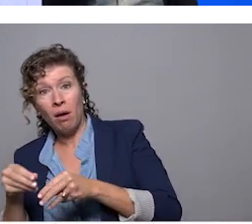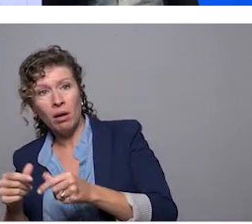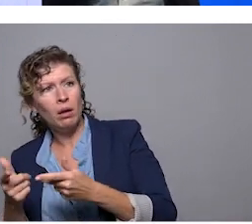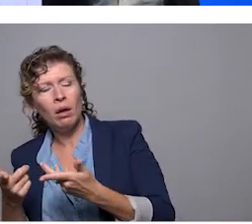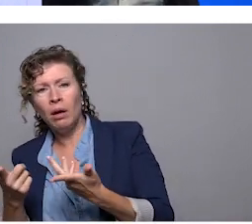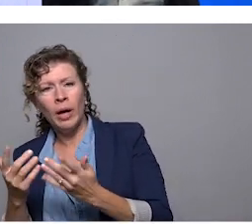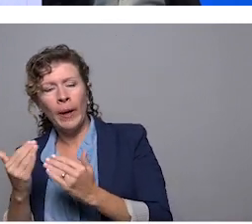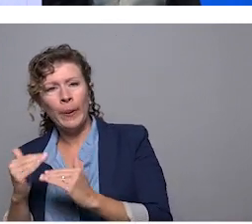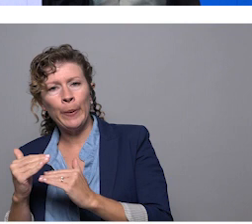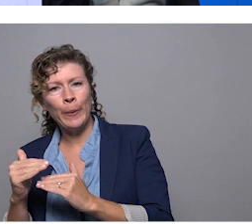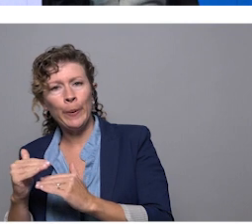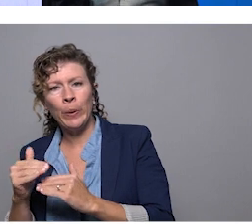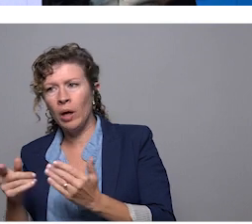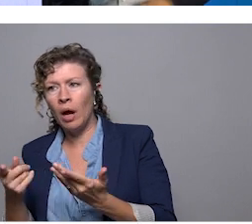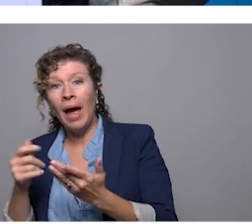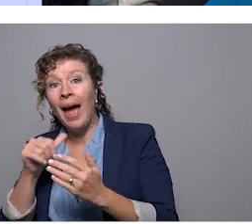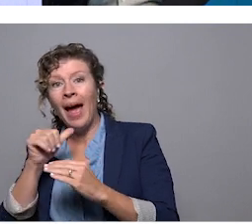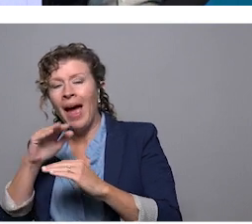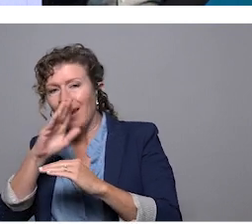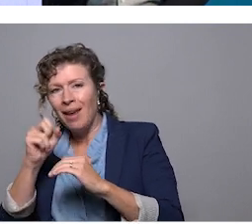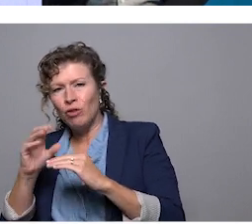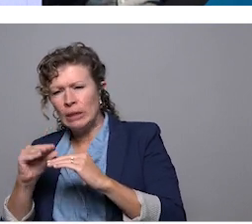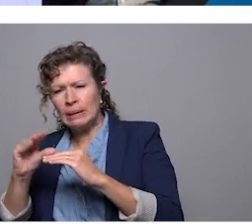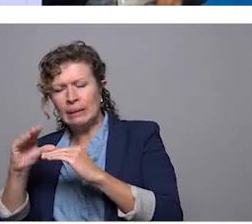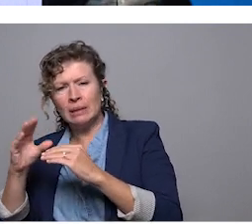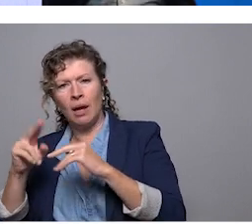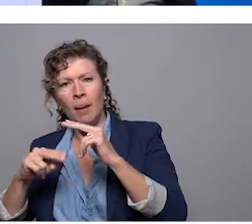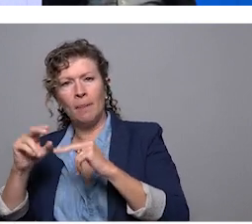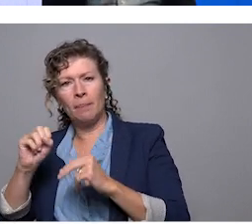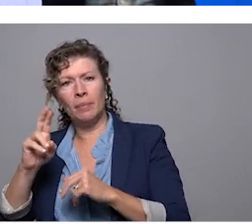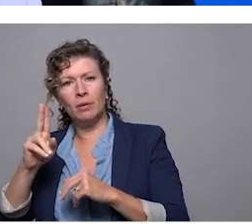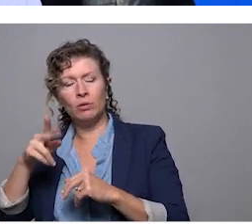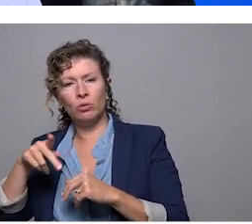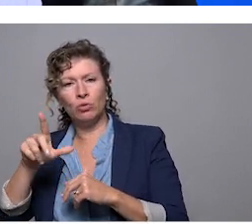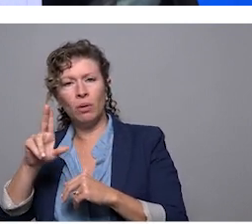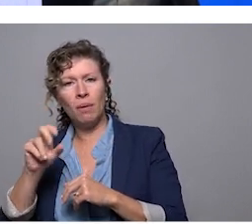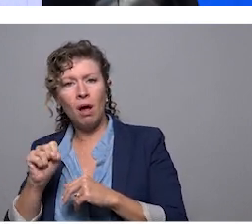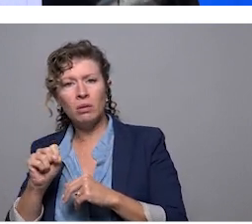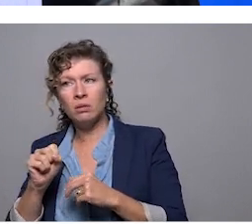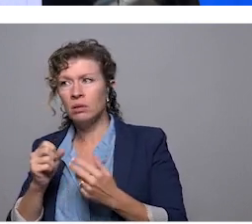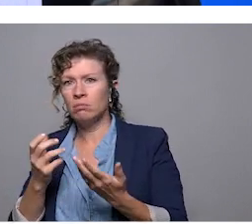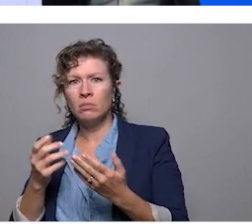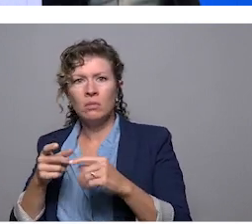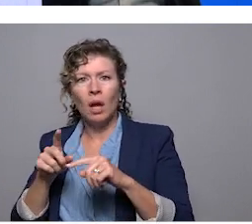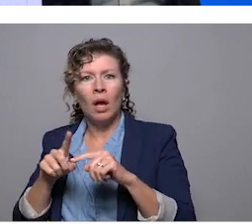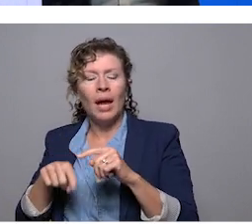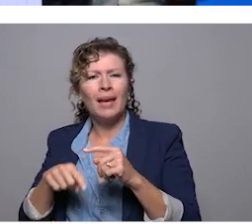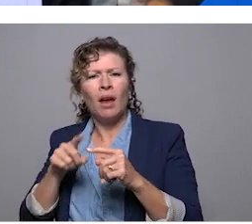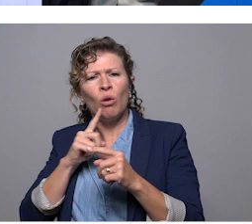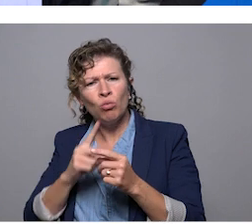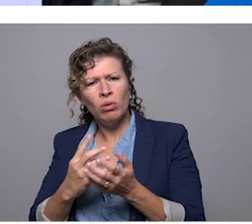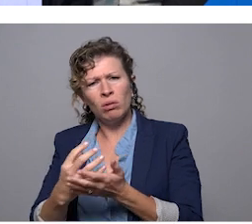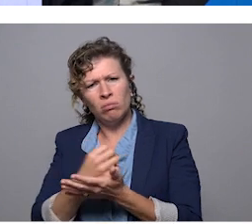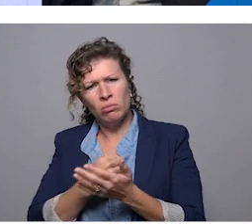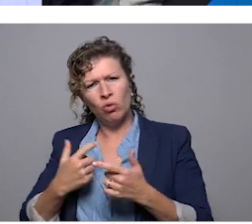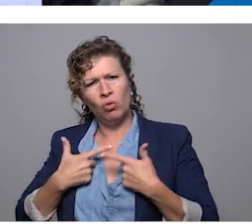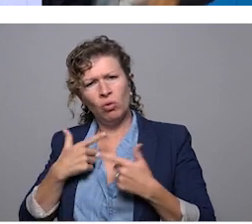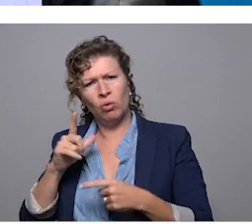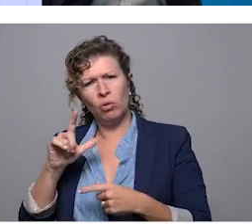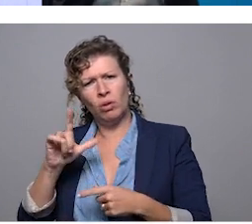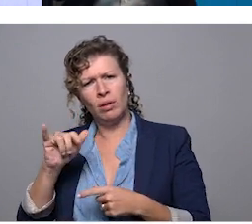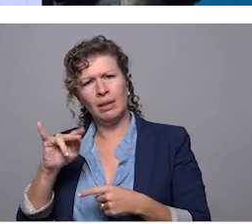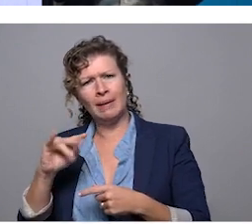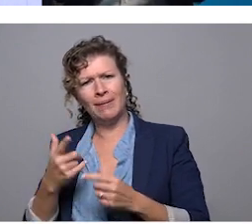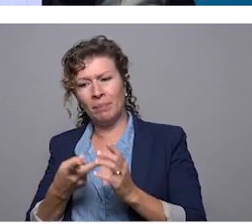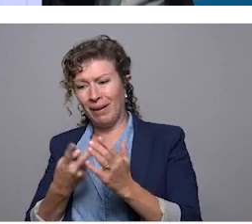excedente no permite ni siquiera vivir primero Entonces qué es la inclusión financiera sin la inclusión económica